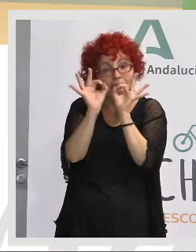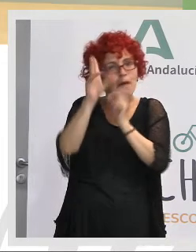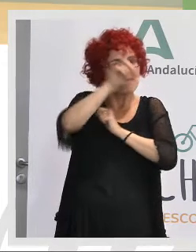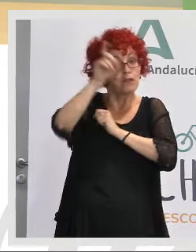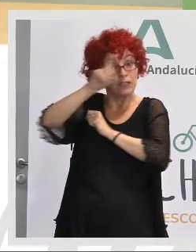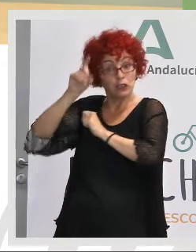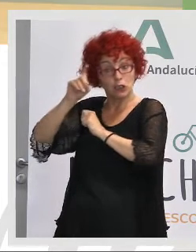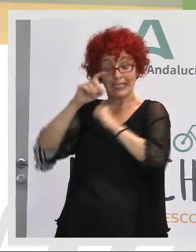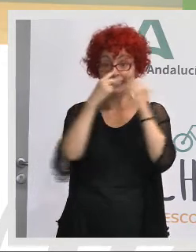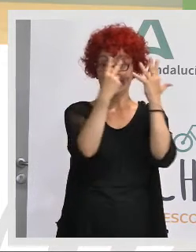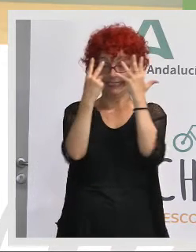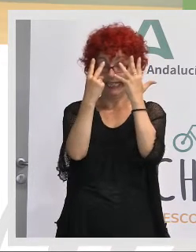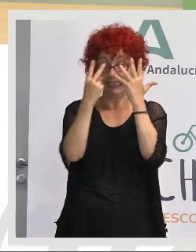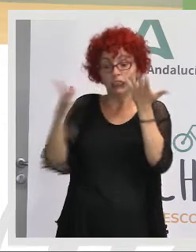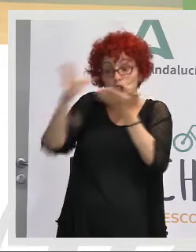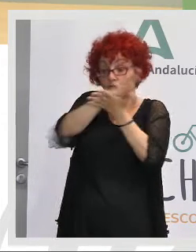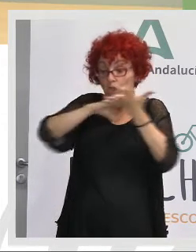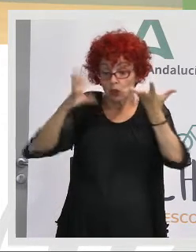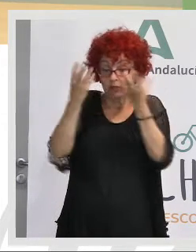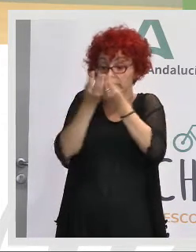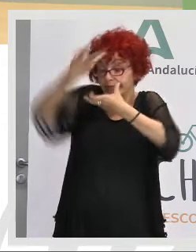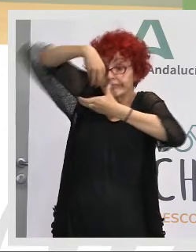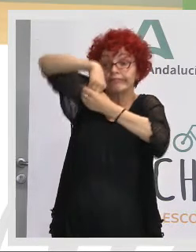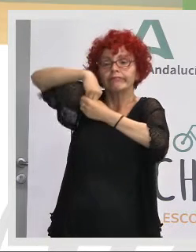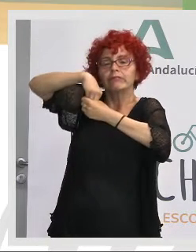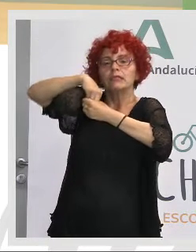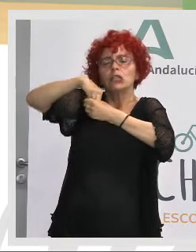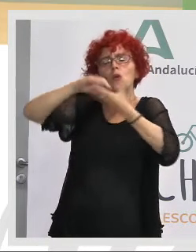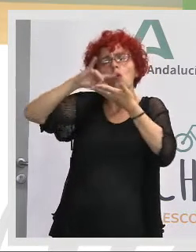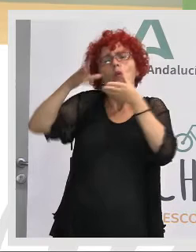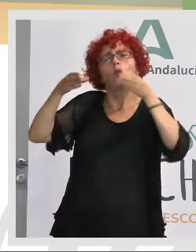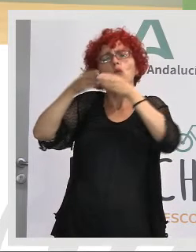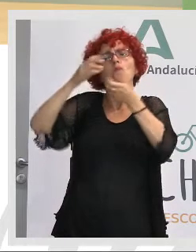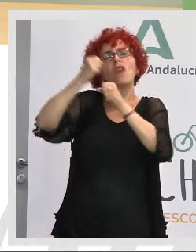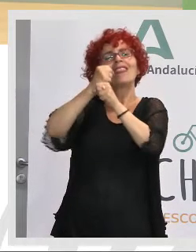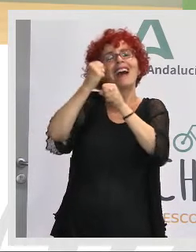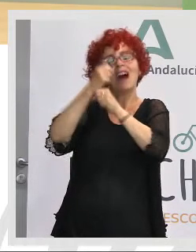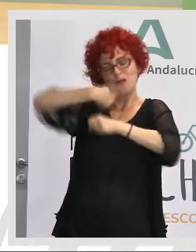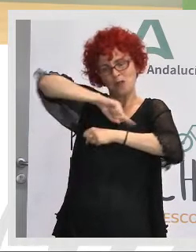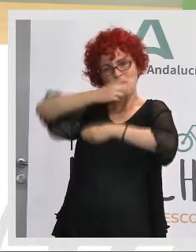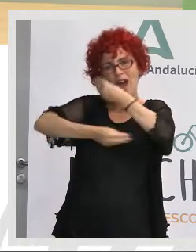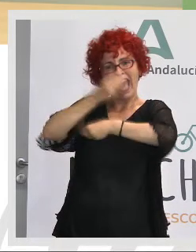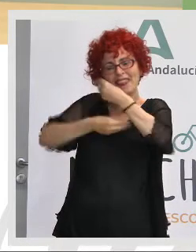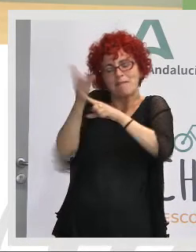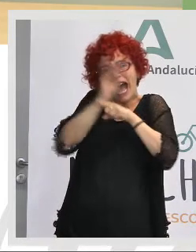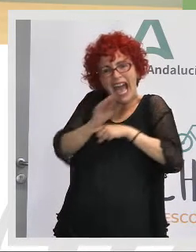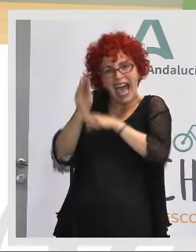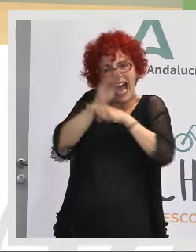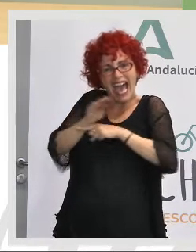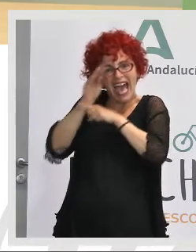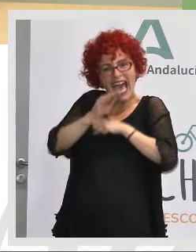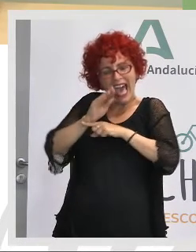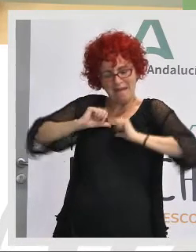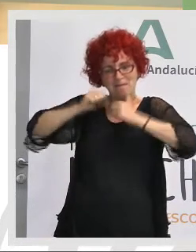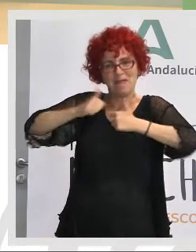7 profesores, siguiendo esa línea del cine, un grupo de trabajo para la implantación de buenas prácticas para el resto de la comunidad